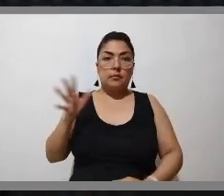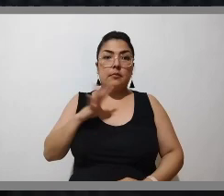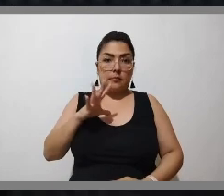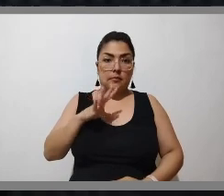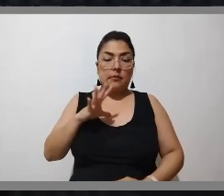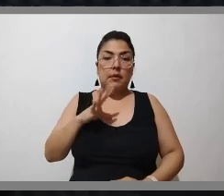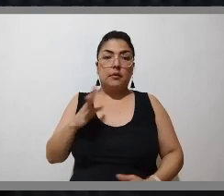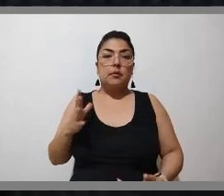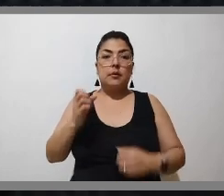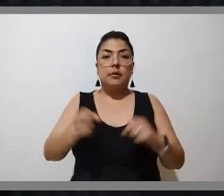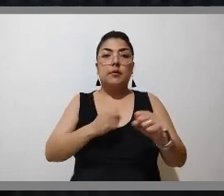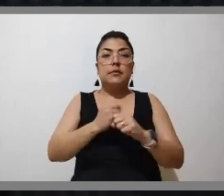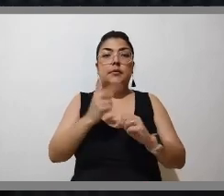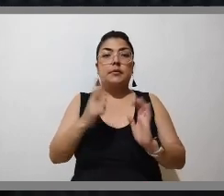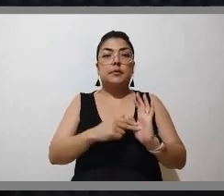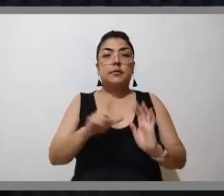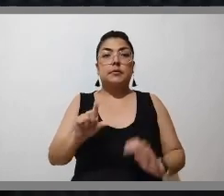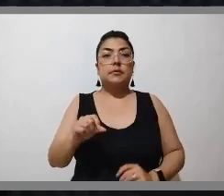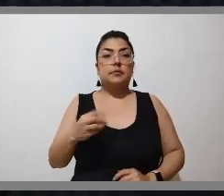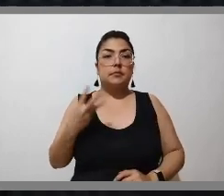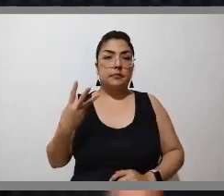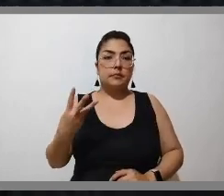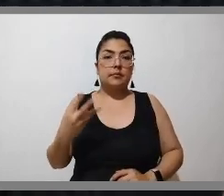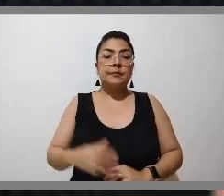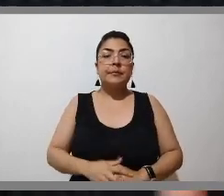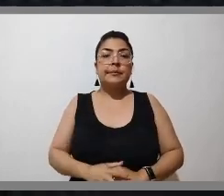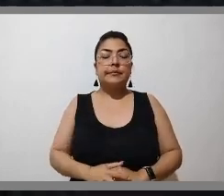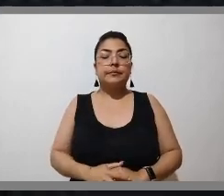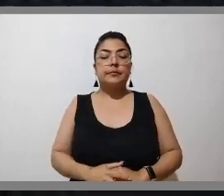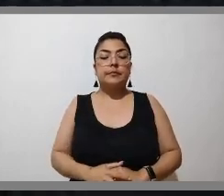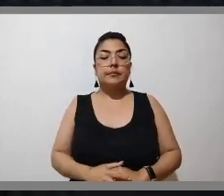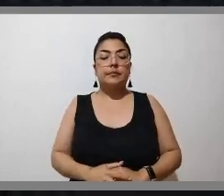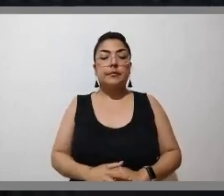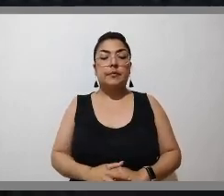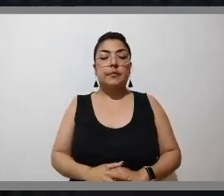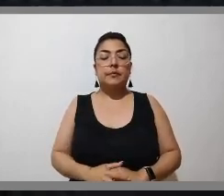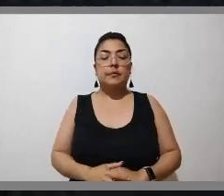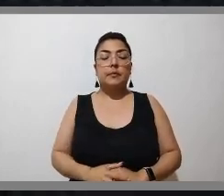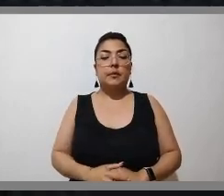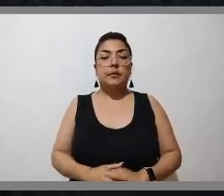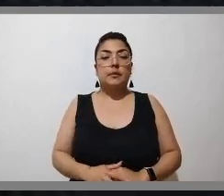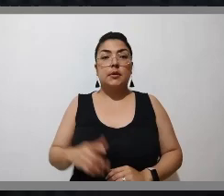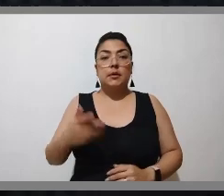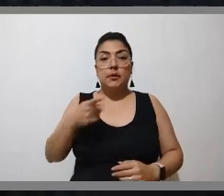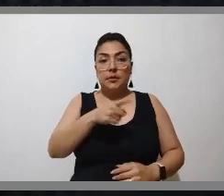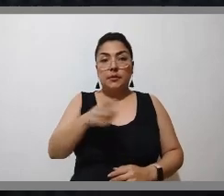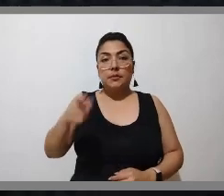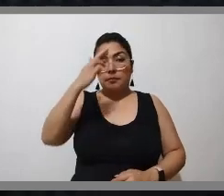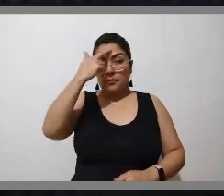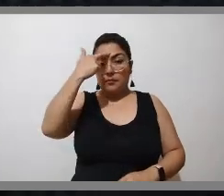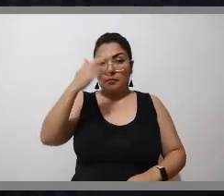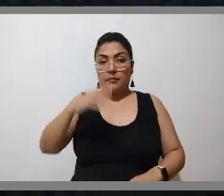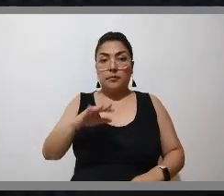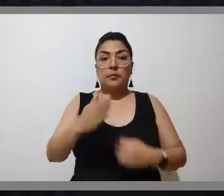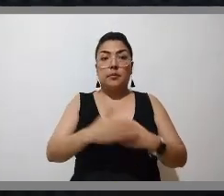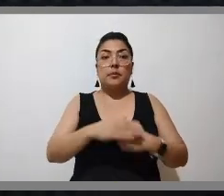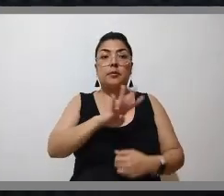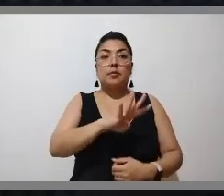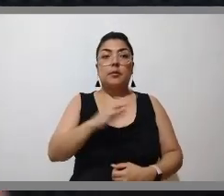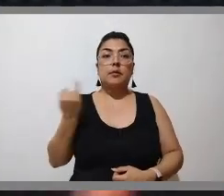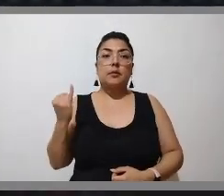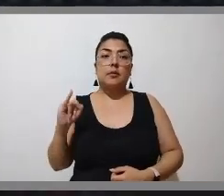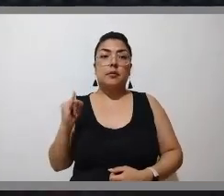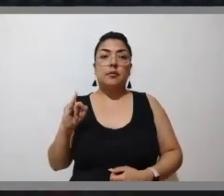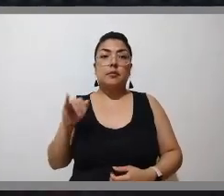en este proceso electoral 2023. Les recordamos también, les hacemos una atenta invitación a que no pueden dejar de votar el próximo 4 de